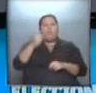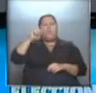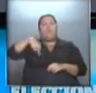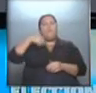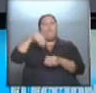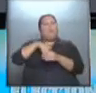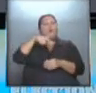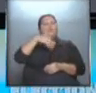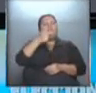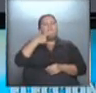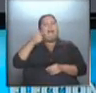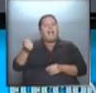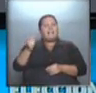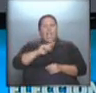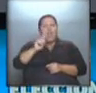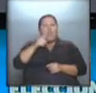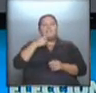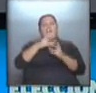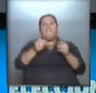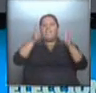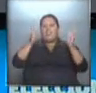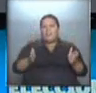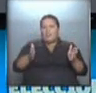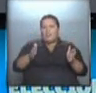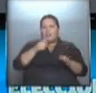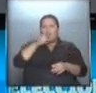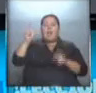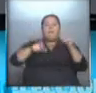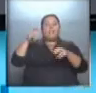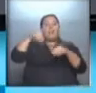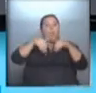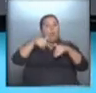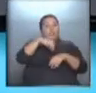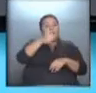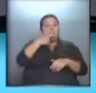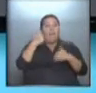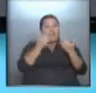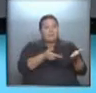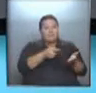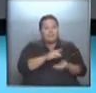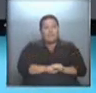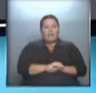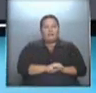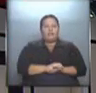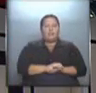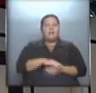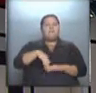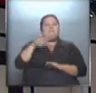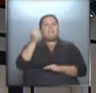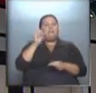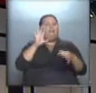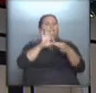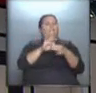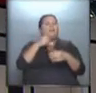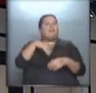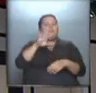voto de Massa, no se ajustan a la idea de fin de ciclo. Por ejemplo, dentro de los votantes Massa, hay una importante adhesión a